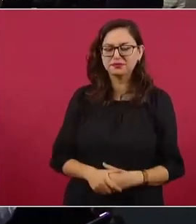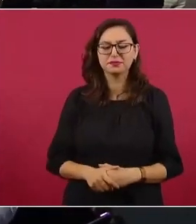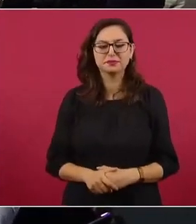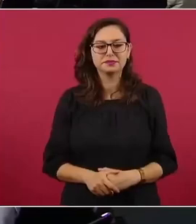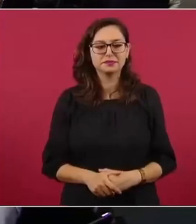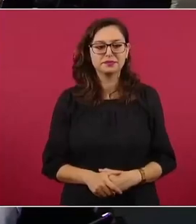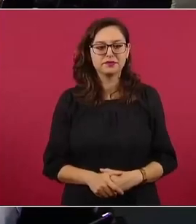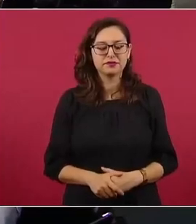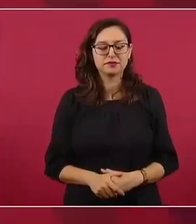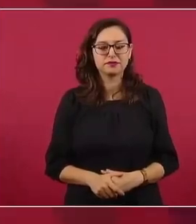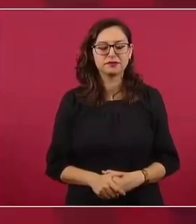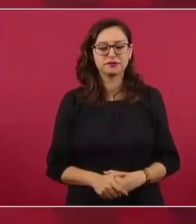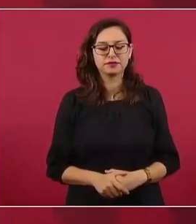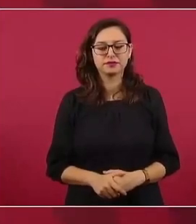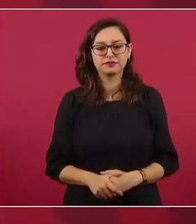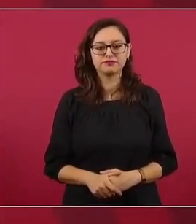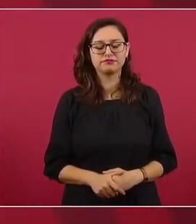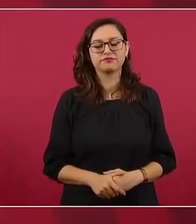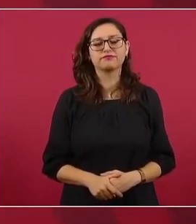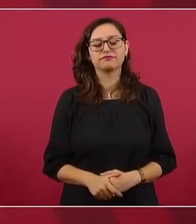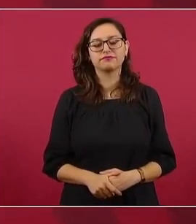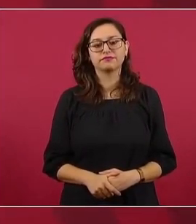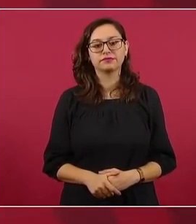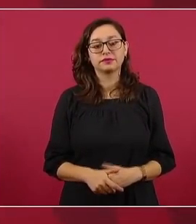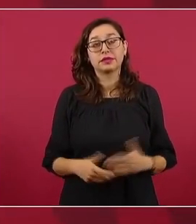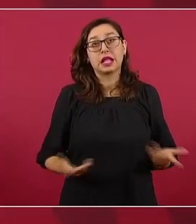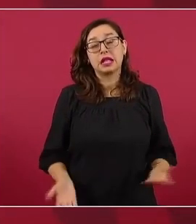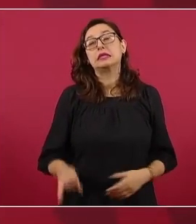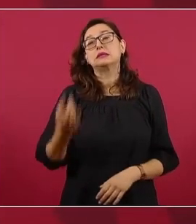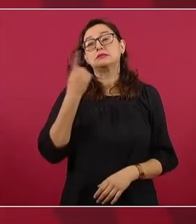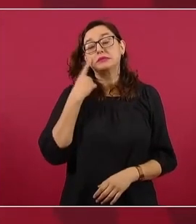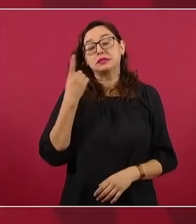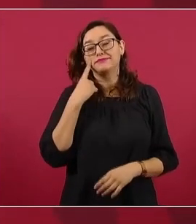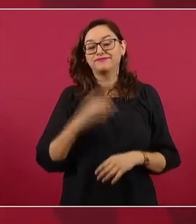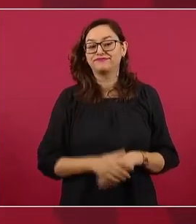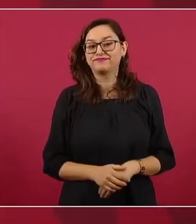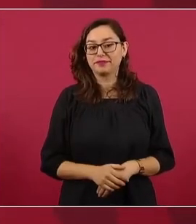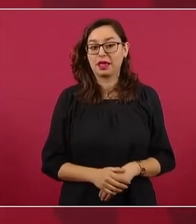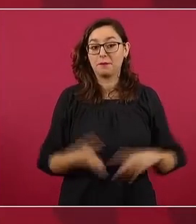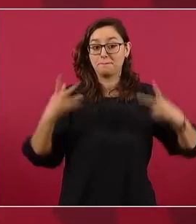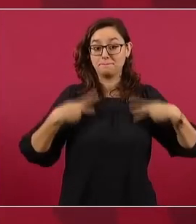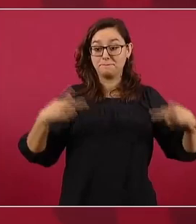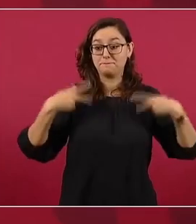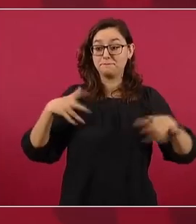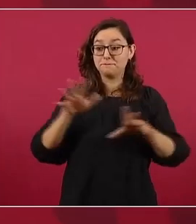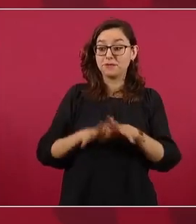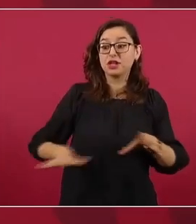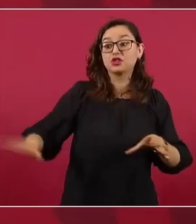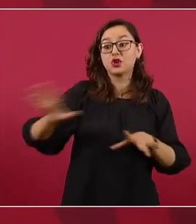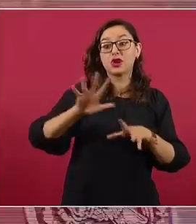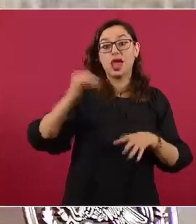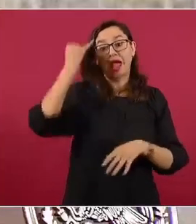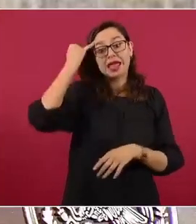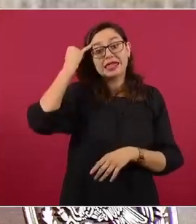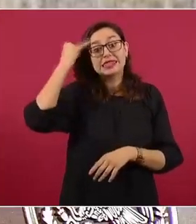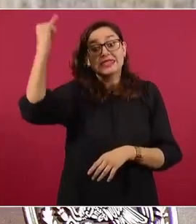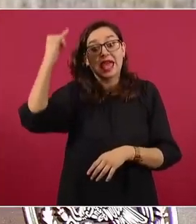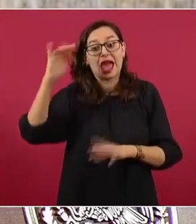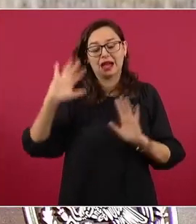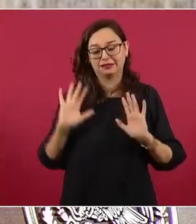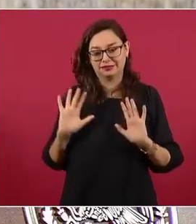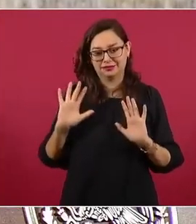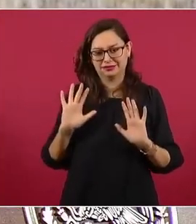Miren, hay una leyenda urbana, que yo le digo así, de que la UIF congela